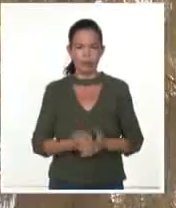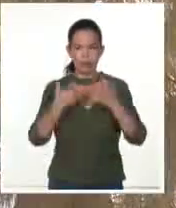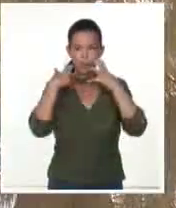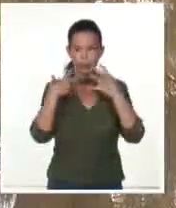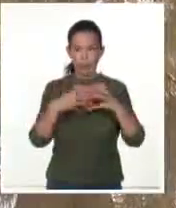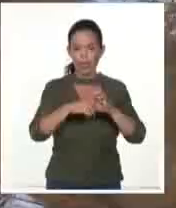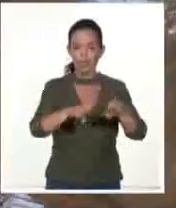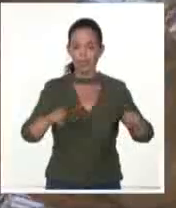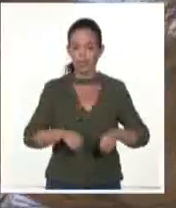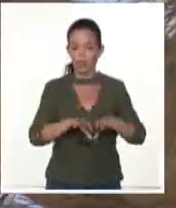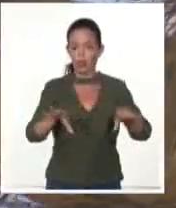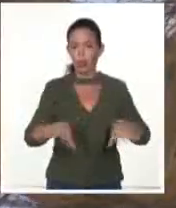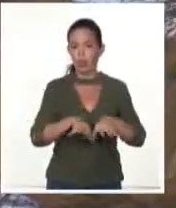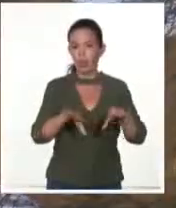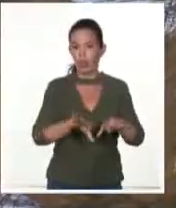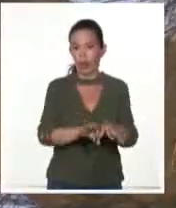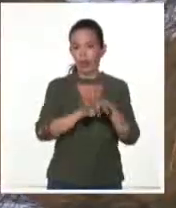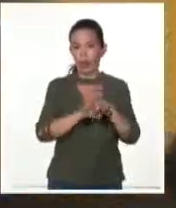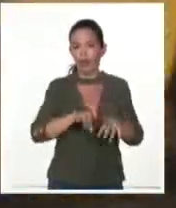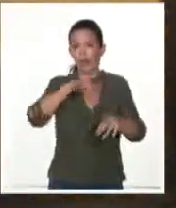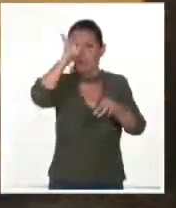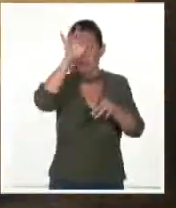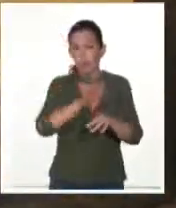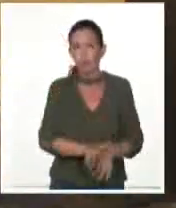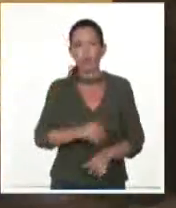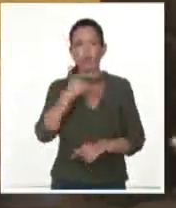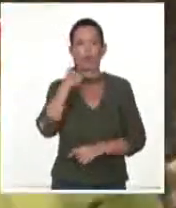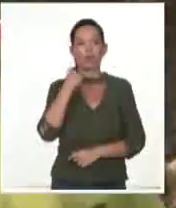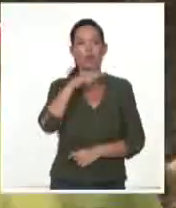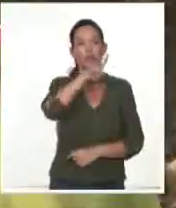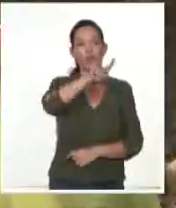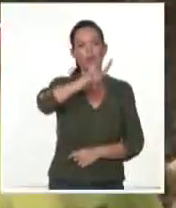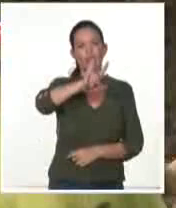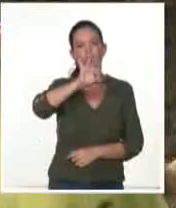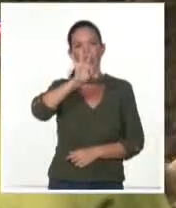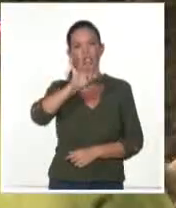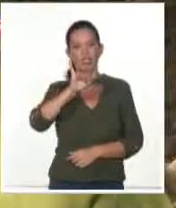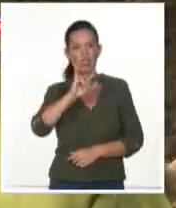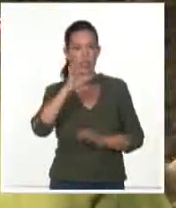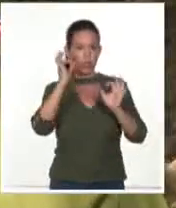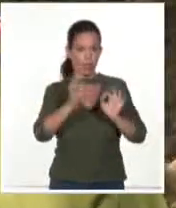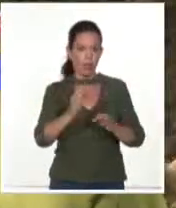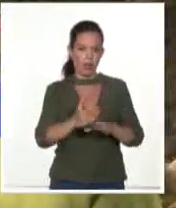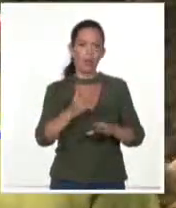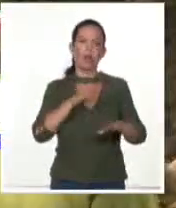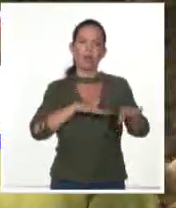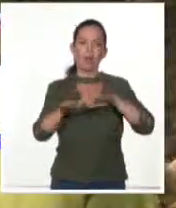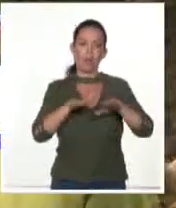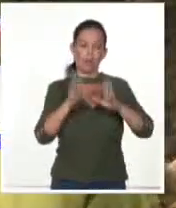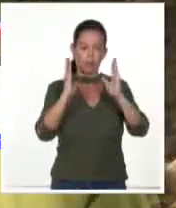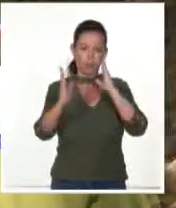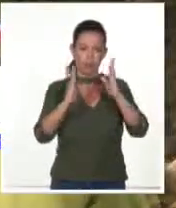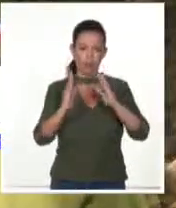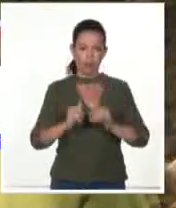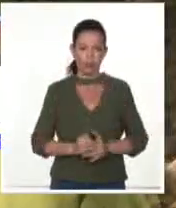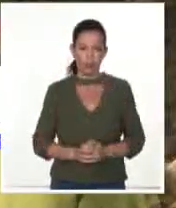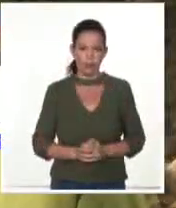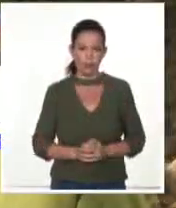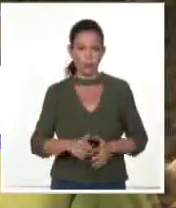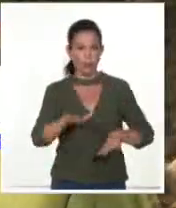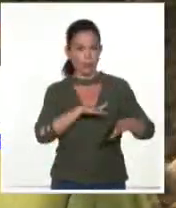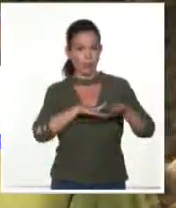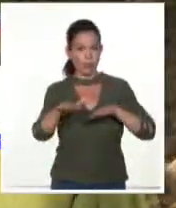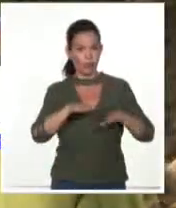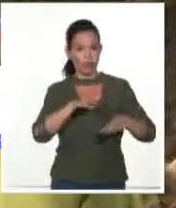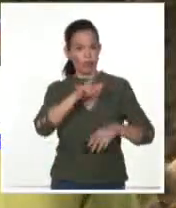de desastre se realiza en Cuba desde 1986. Ha sido una conjugación de la preparación de los órganos de dirección y de mando